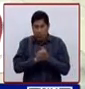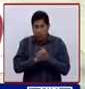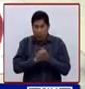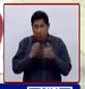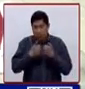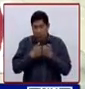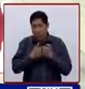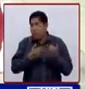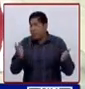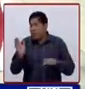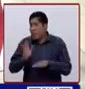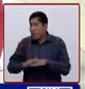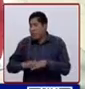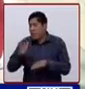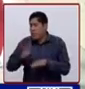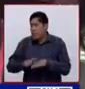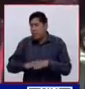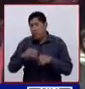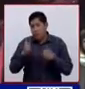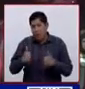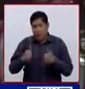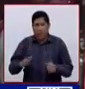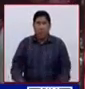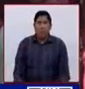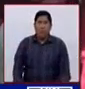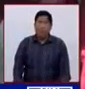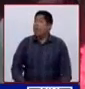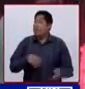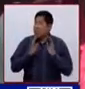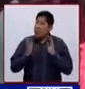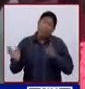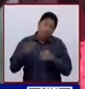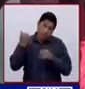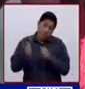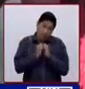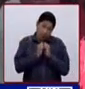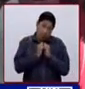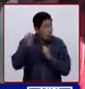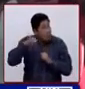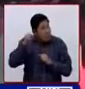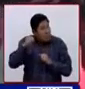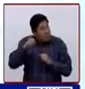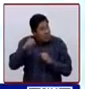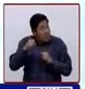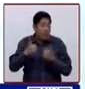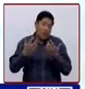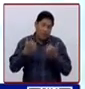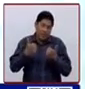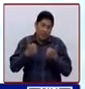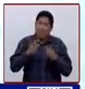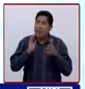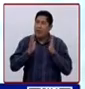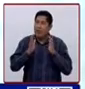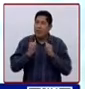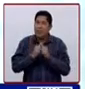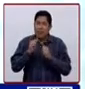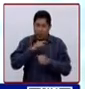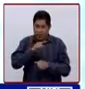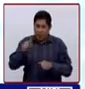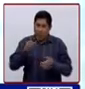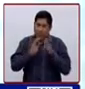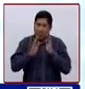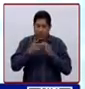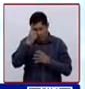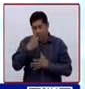aconsejado. Mira, es por su bien de ella. ¿Vas a hablar más con ellas? ¿Sí? ¿Promesa? Muy bien. Va a hablar con ustedes,